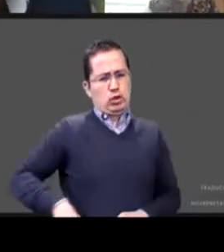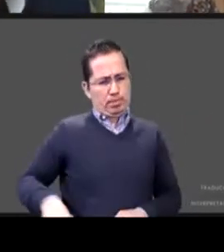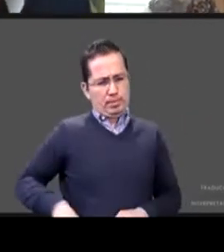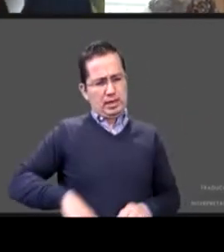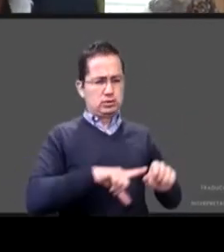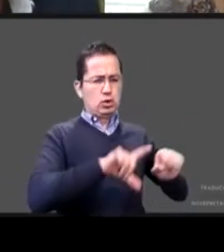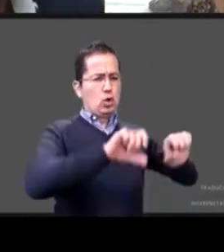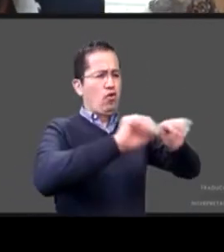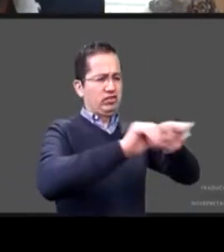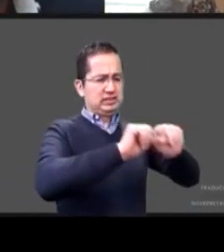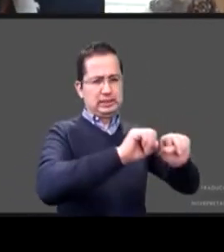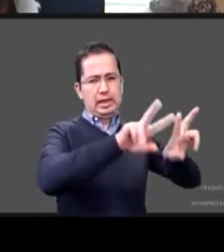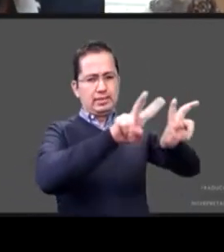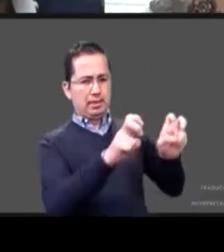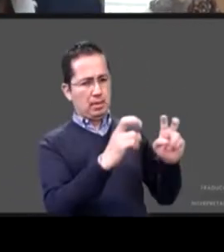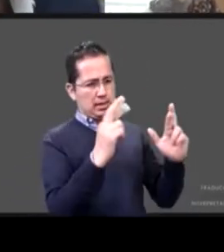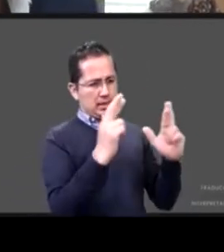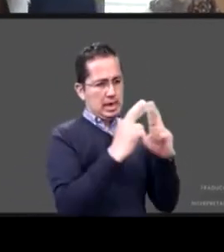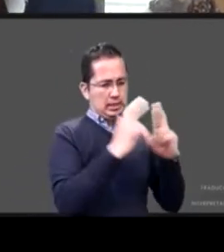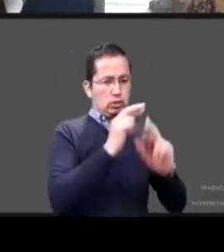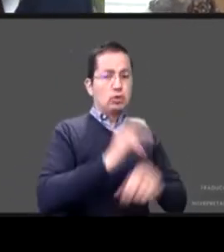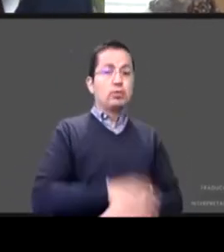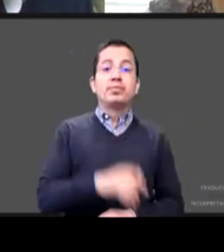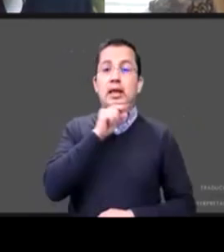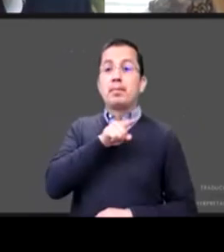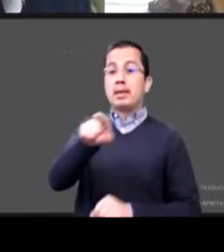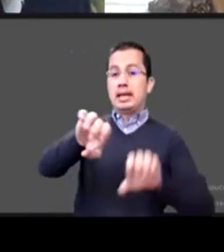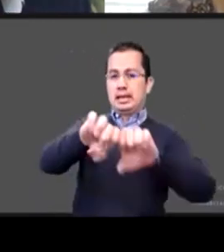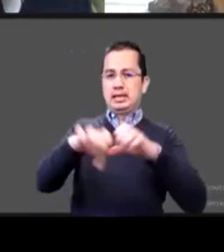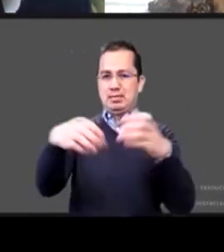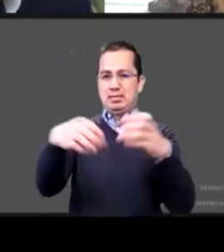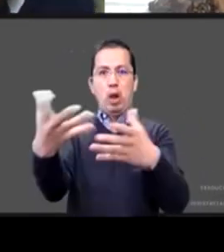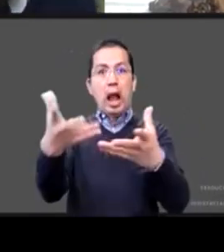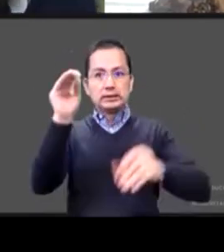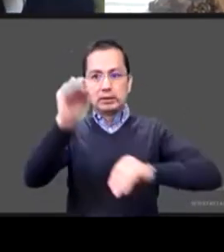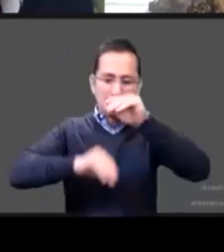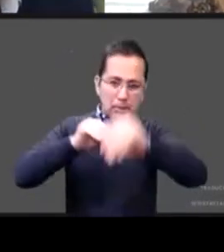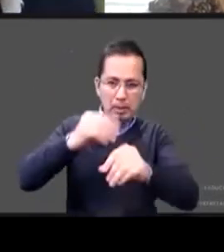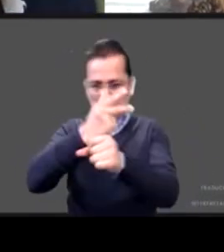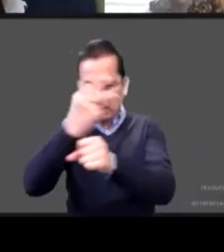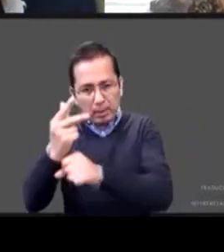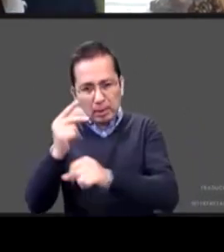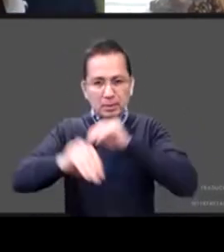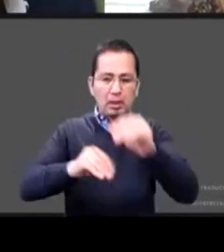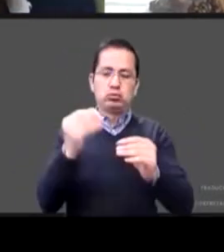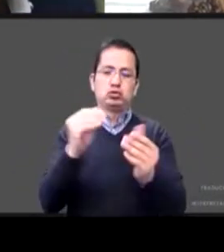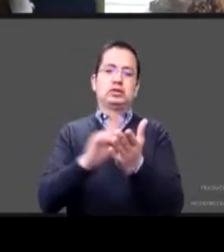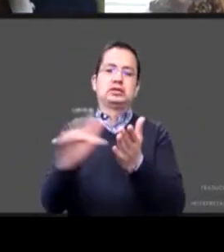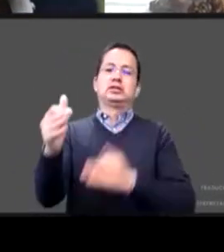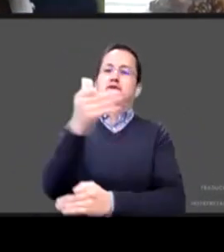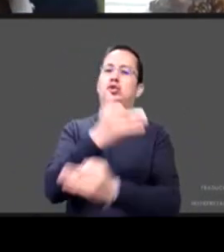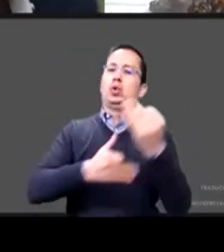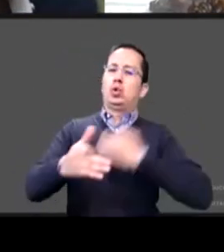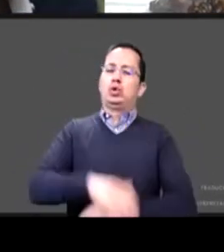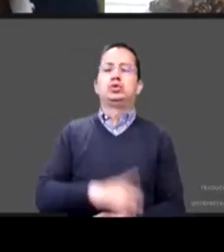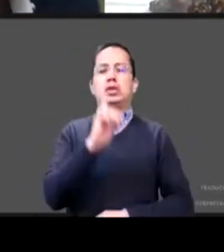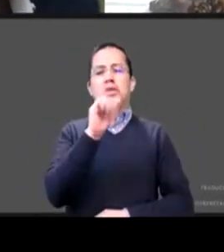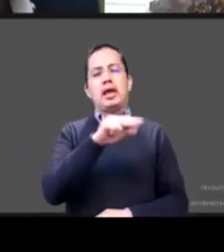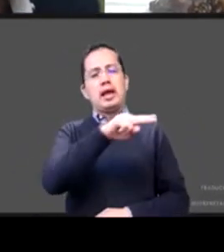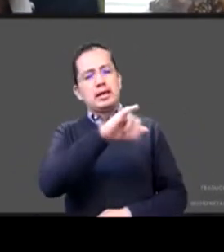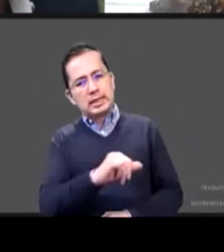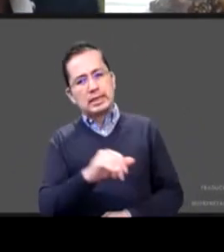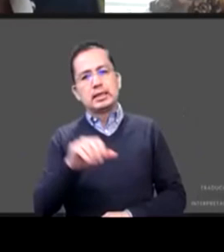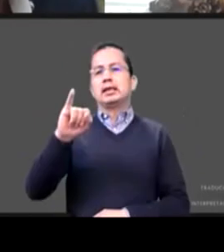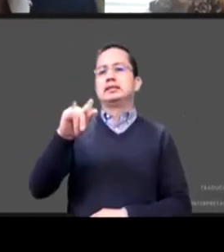está detrás de la cámara y apoyándonos muchísimo. Muchísimas gracias a todos. Dani, Ana Yancy, Isabel, un gusto de nuevo